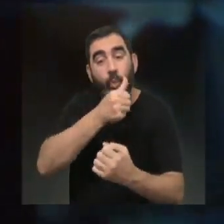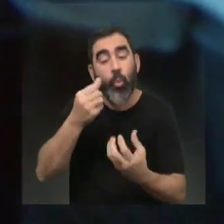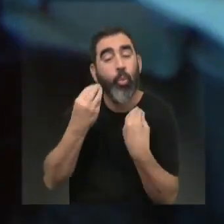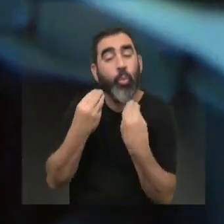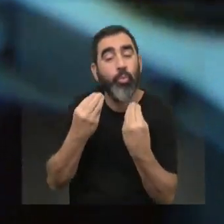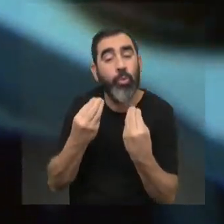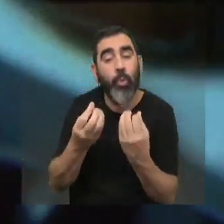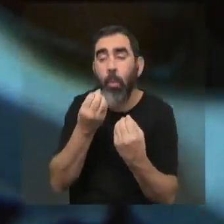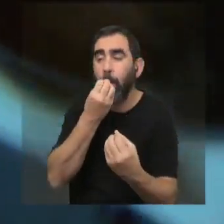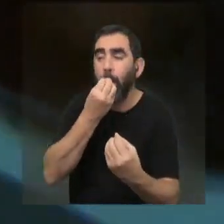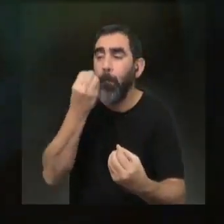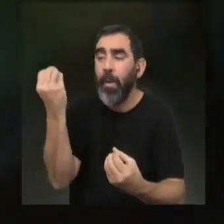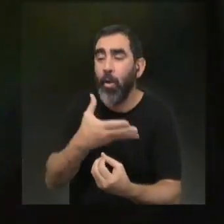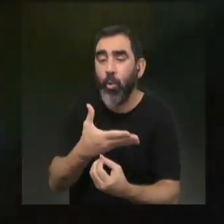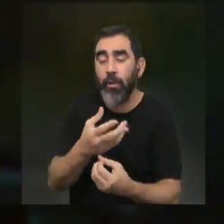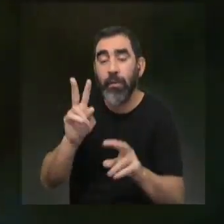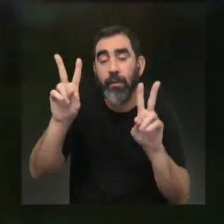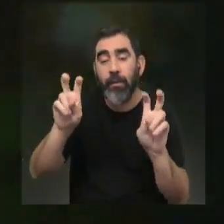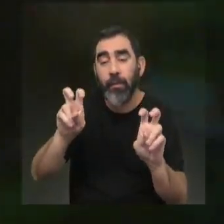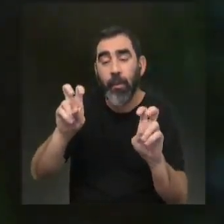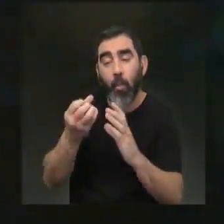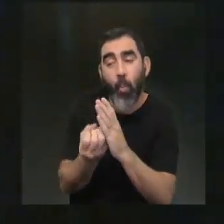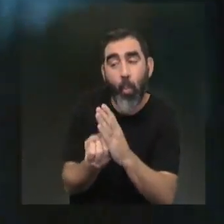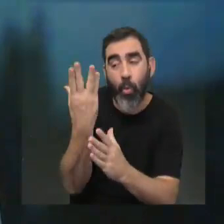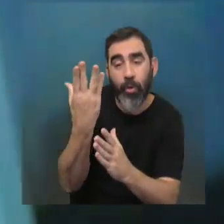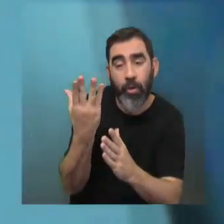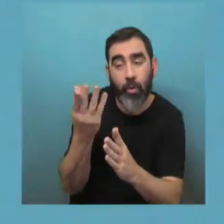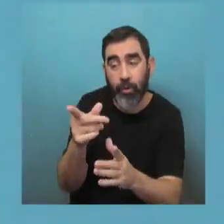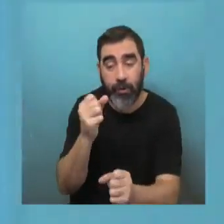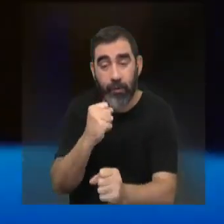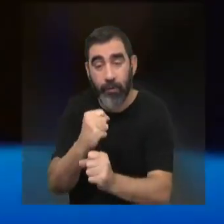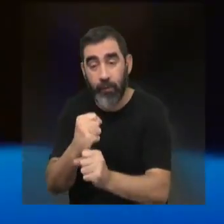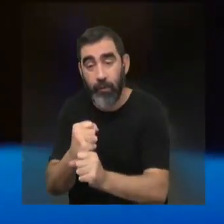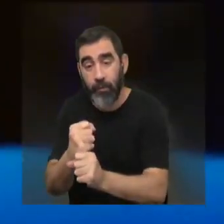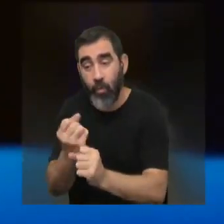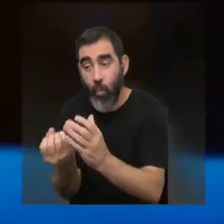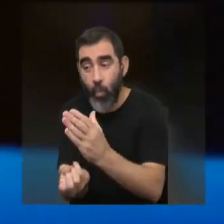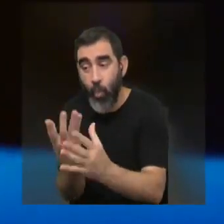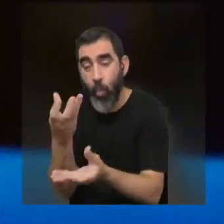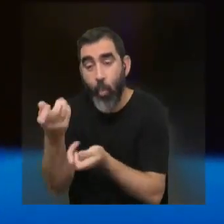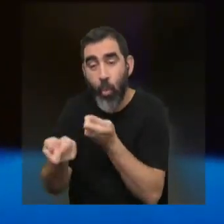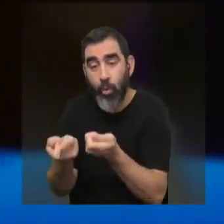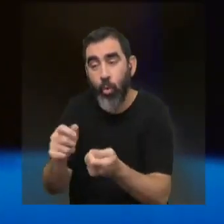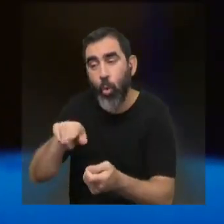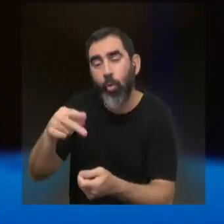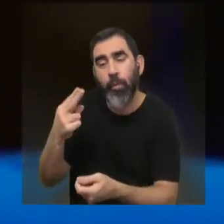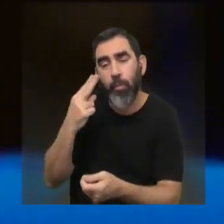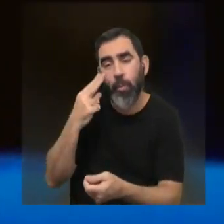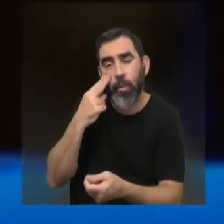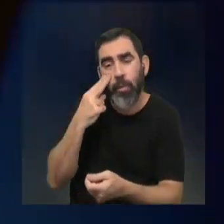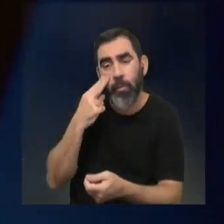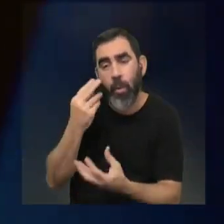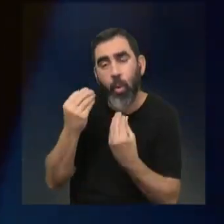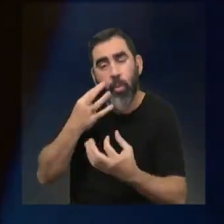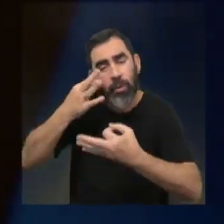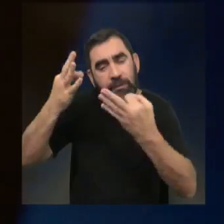¿Cómo vamos a mejorar la performance de este modelo o de esta tarea montada sobre este modelo? ¿En dónde está el problema? ¿Cómo nos vamos a